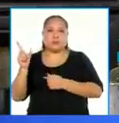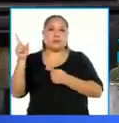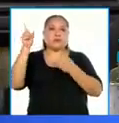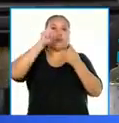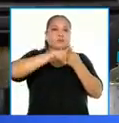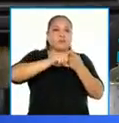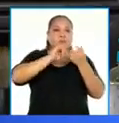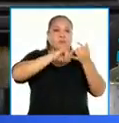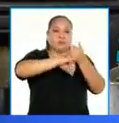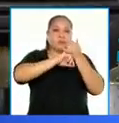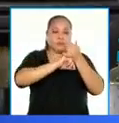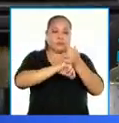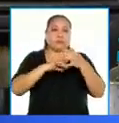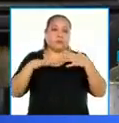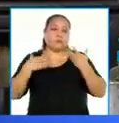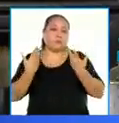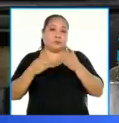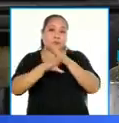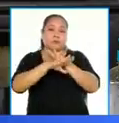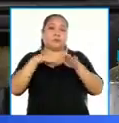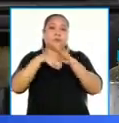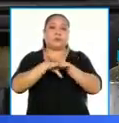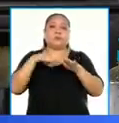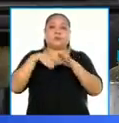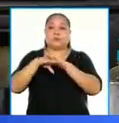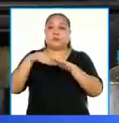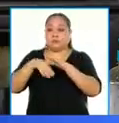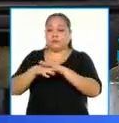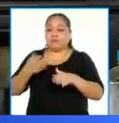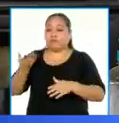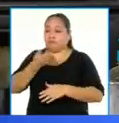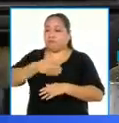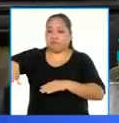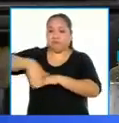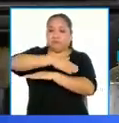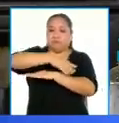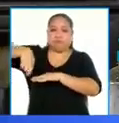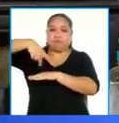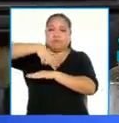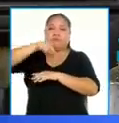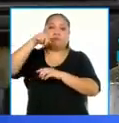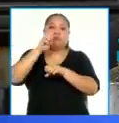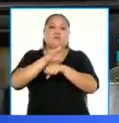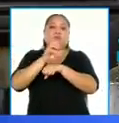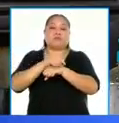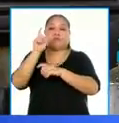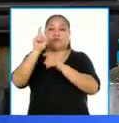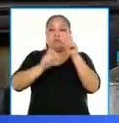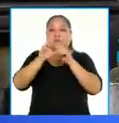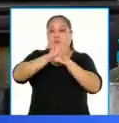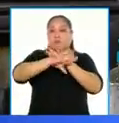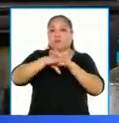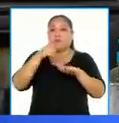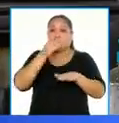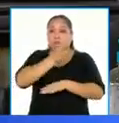a sábado podremos realizar nuestras actividades laborales y ahí recomendamos que las personas salgamos, si vamos